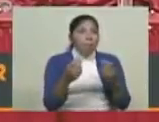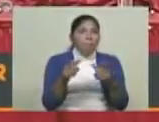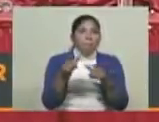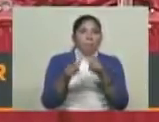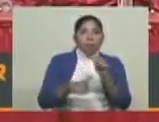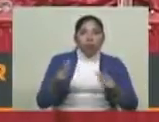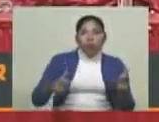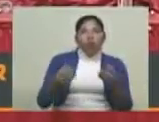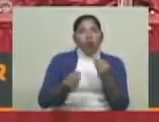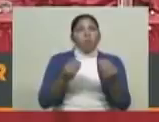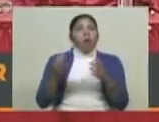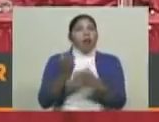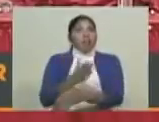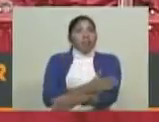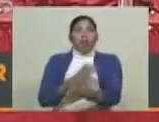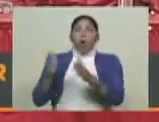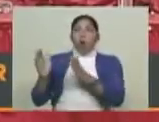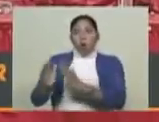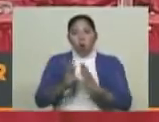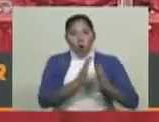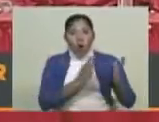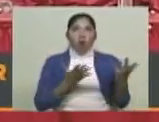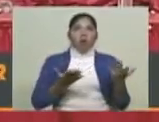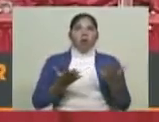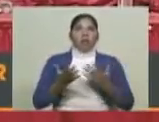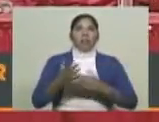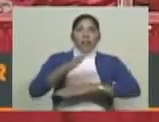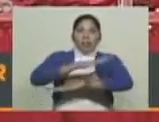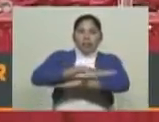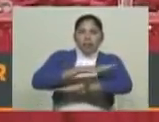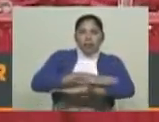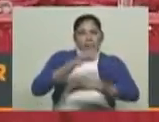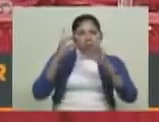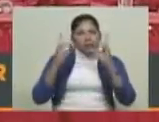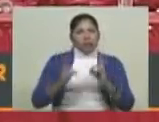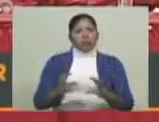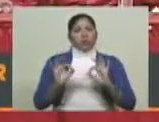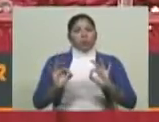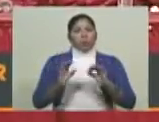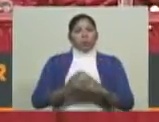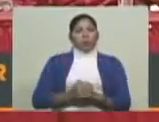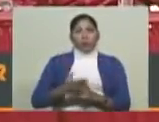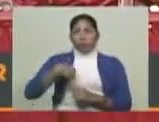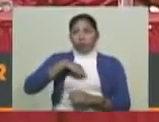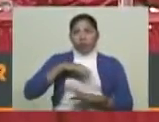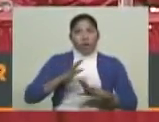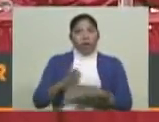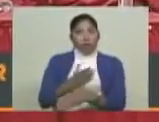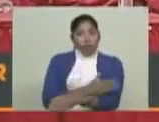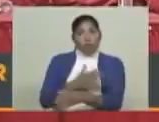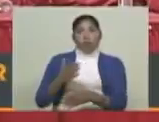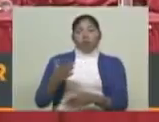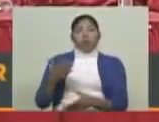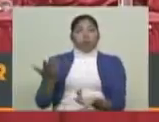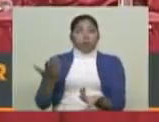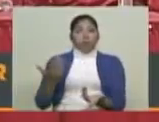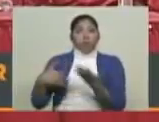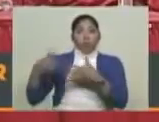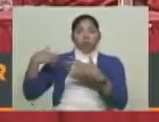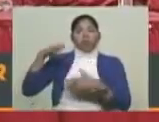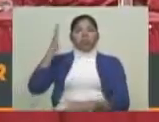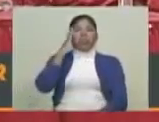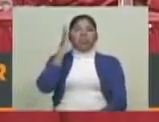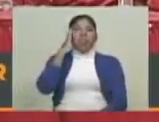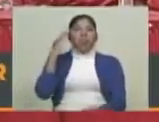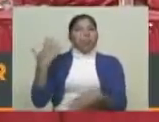Con organización. Se ganan con disciplina. Ya eso lo hemos venido haciendo desde hace bastante tiempo. Nosotros sabemos